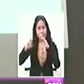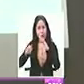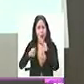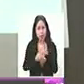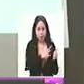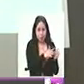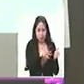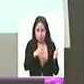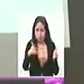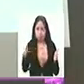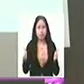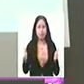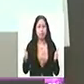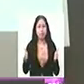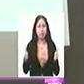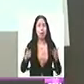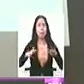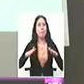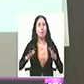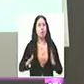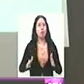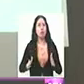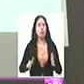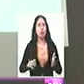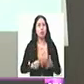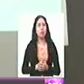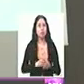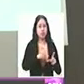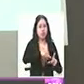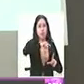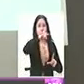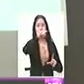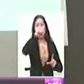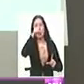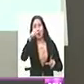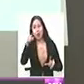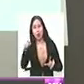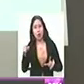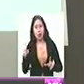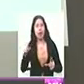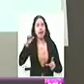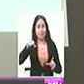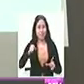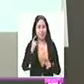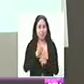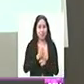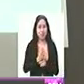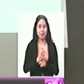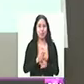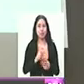cuarentena hubo prácticamente una baja incidencia de casos que